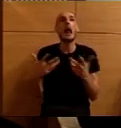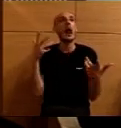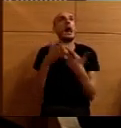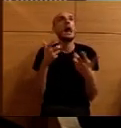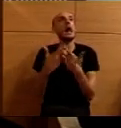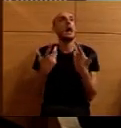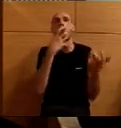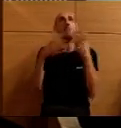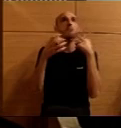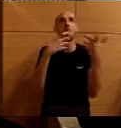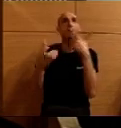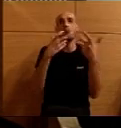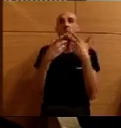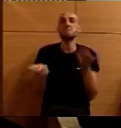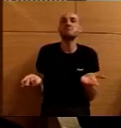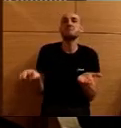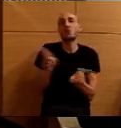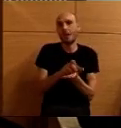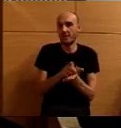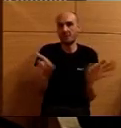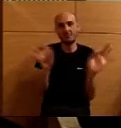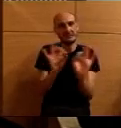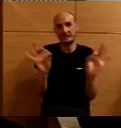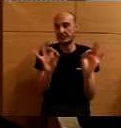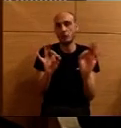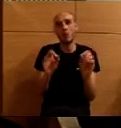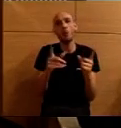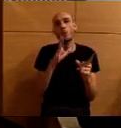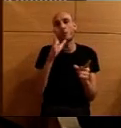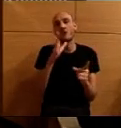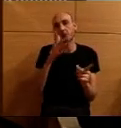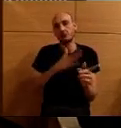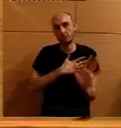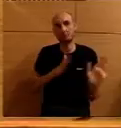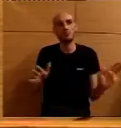dice el presidente, una política sin pasar de pantallas.